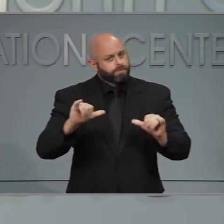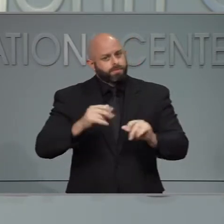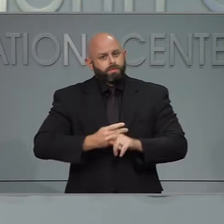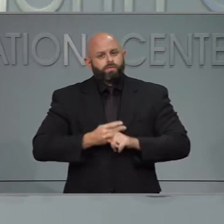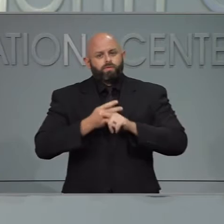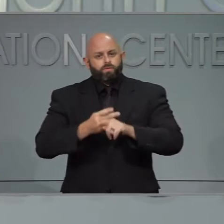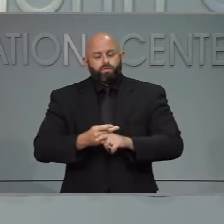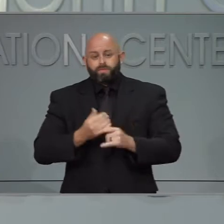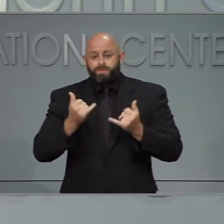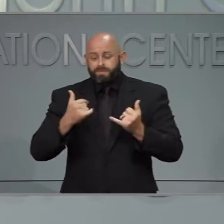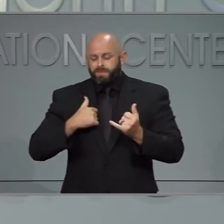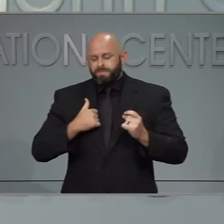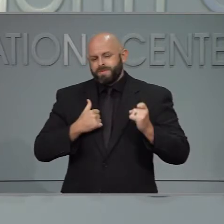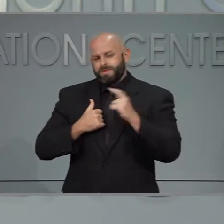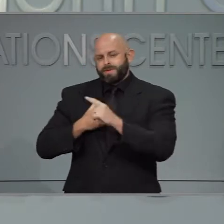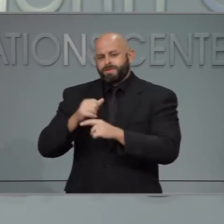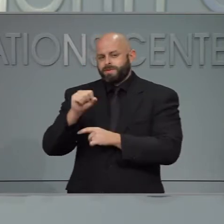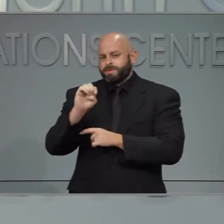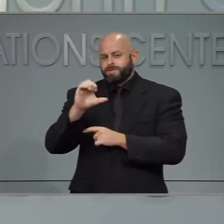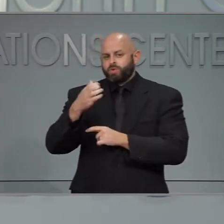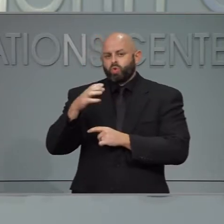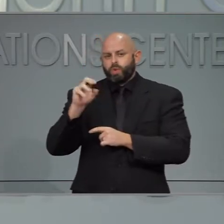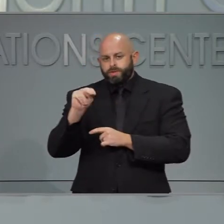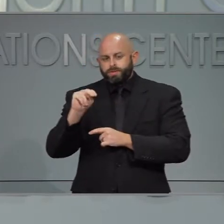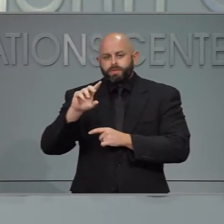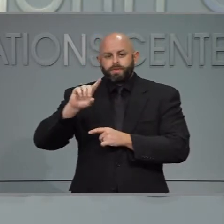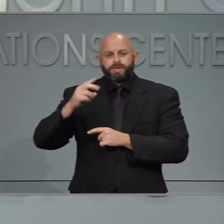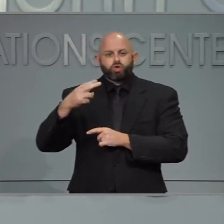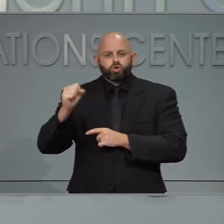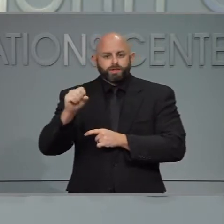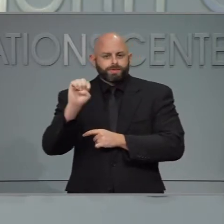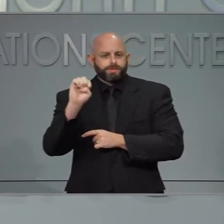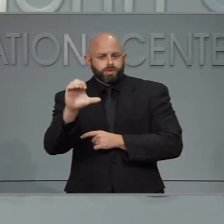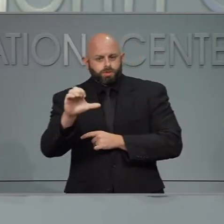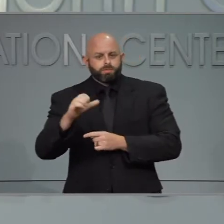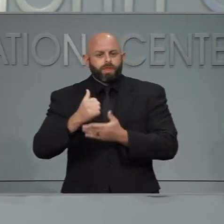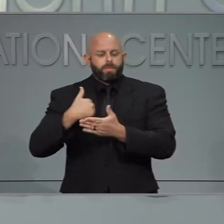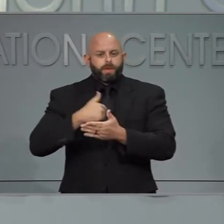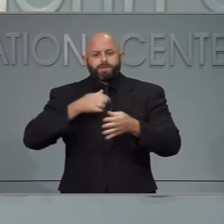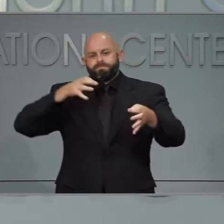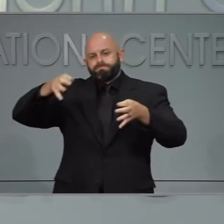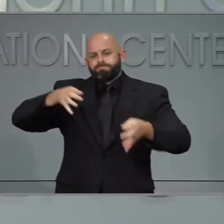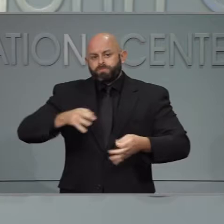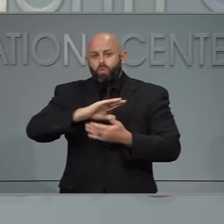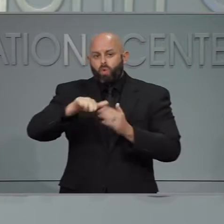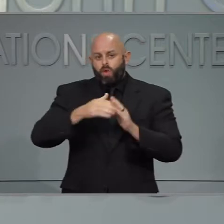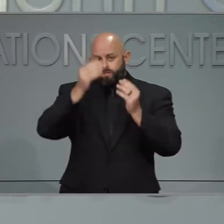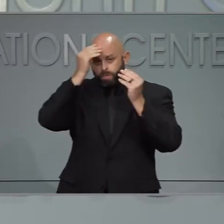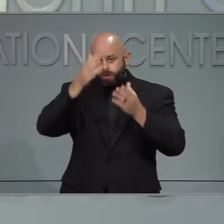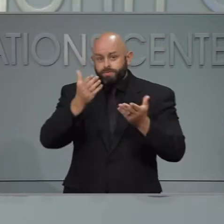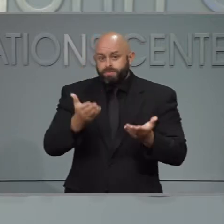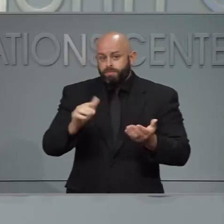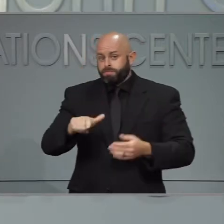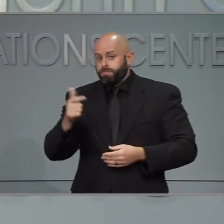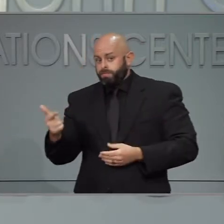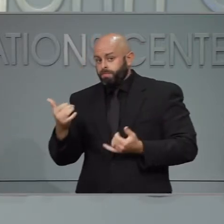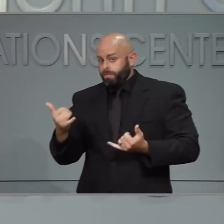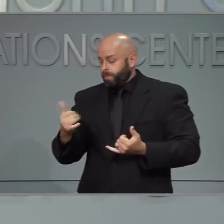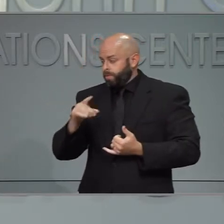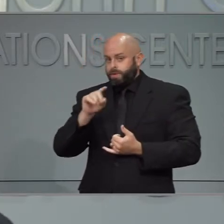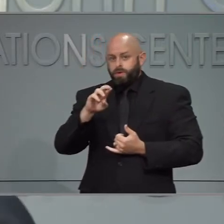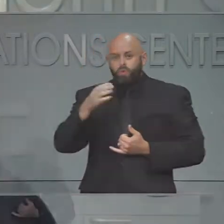doctora Mandy Cohen, secretaria del Departamento de Salud y Servicios Humanos, que nos hable acerca de los datos. Doctora Cohen.